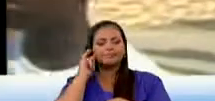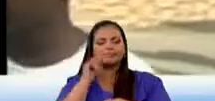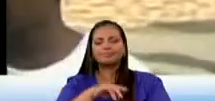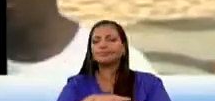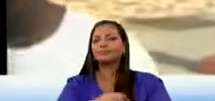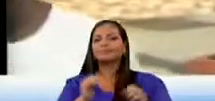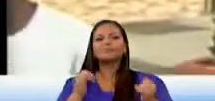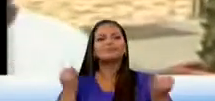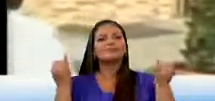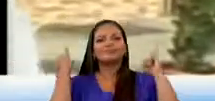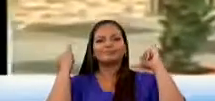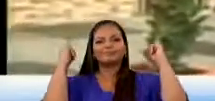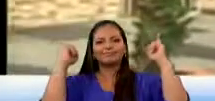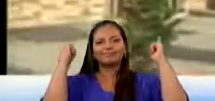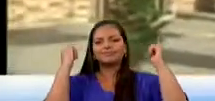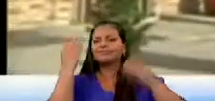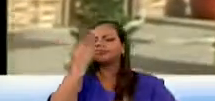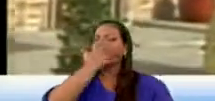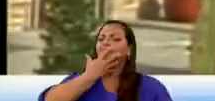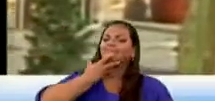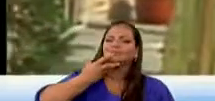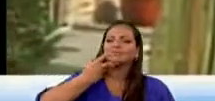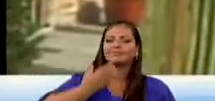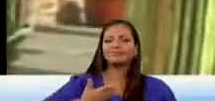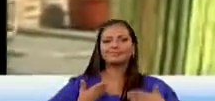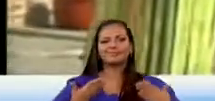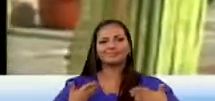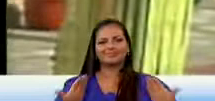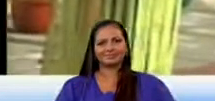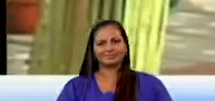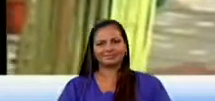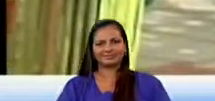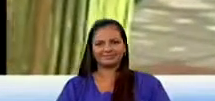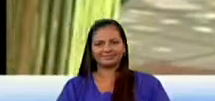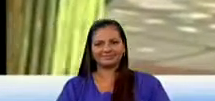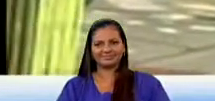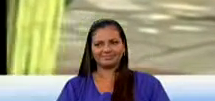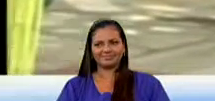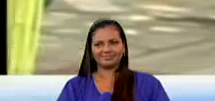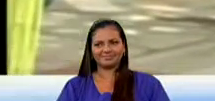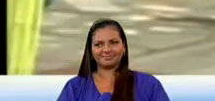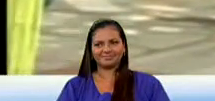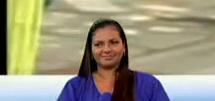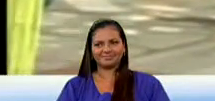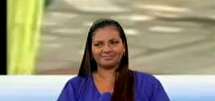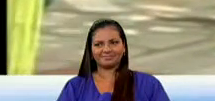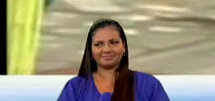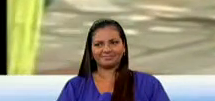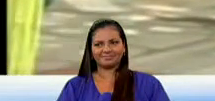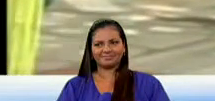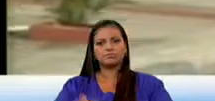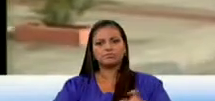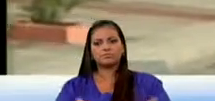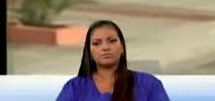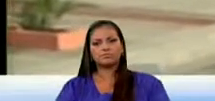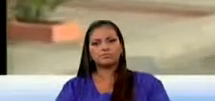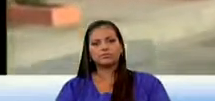Entonces, y le estamos dando, más que todo, un ejemplo para la sociedad. Le estamos dando para que la